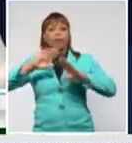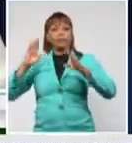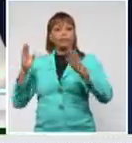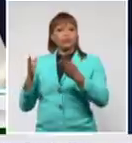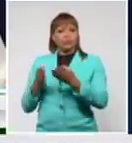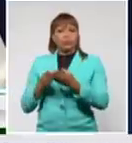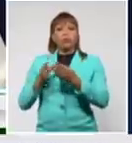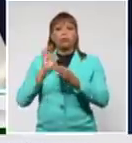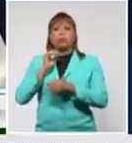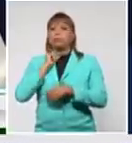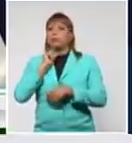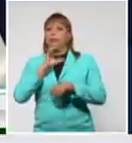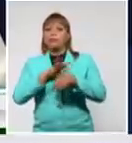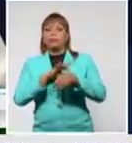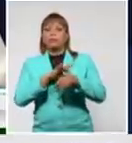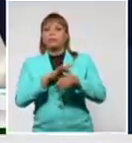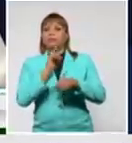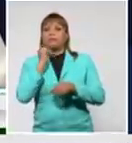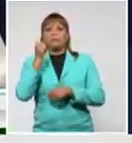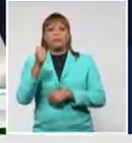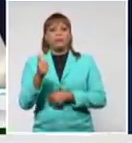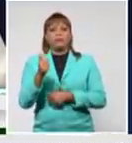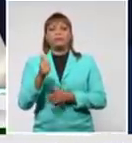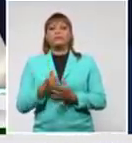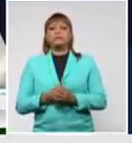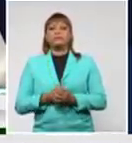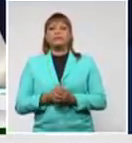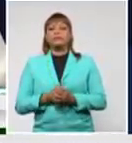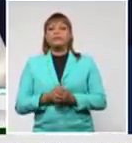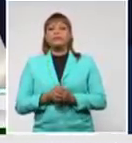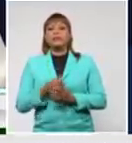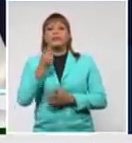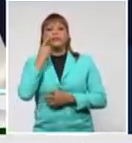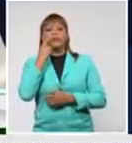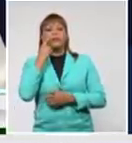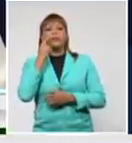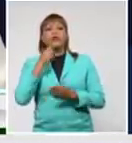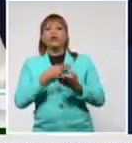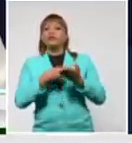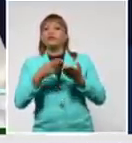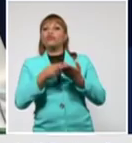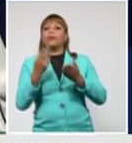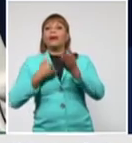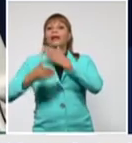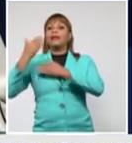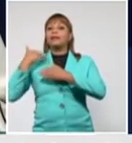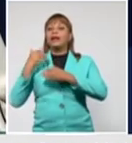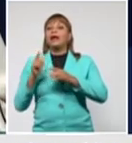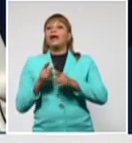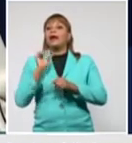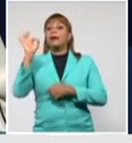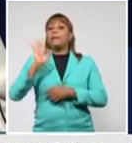totalmente asintomáticos. Si evaluamos los últimos 15 días, este porciento se incrementa al